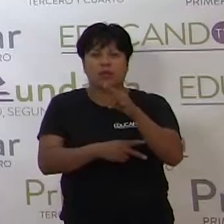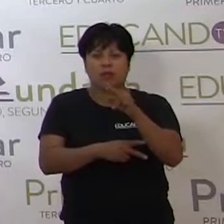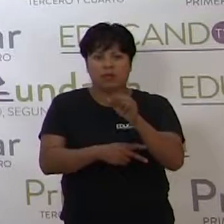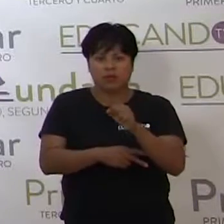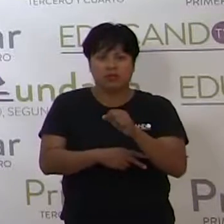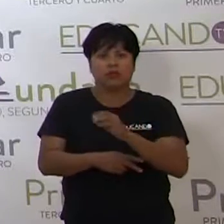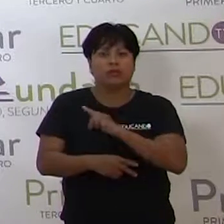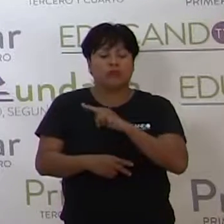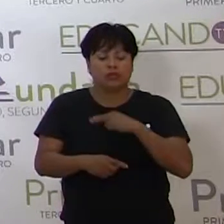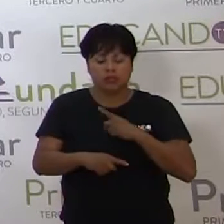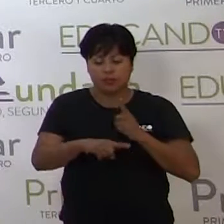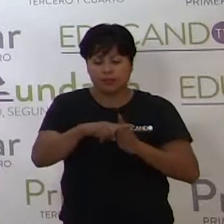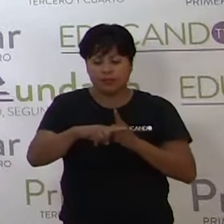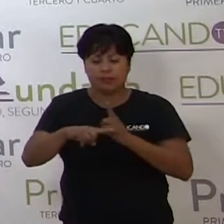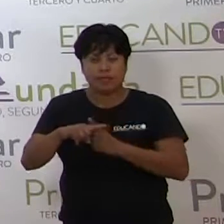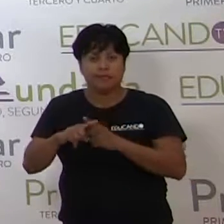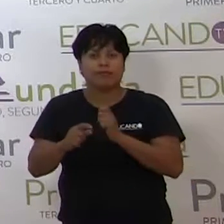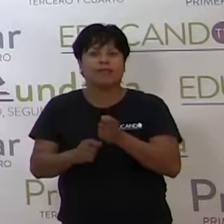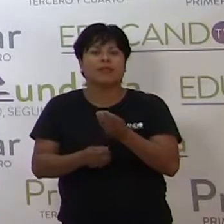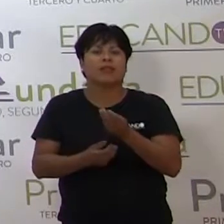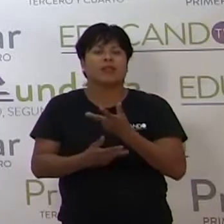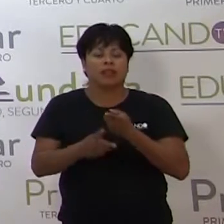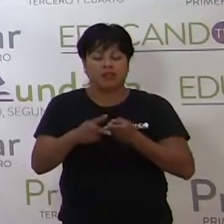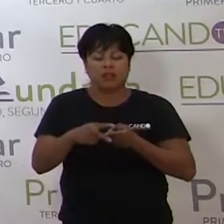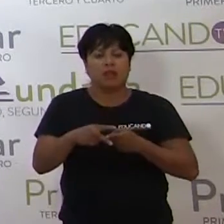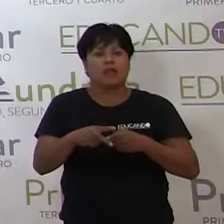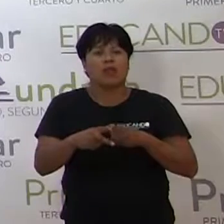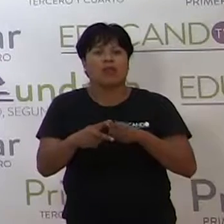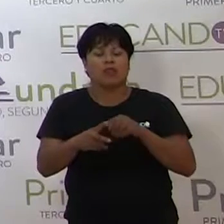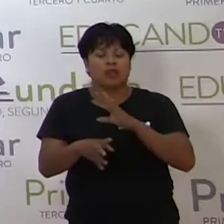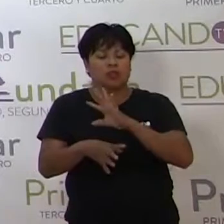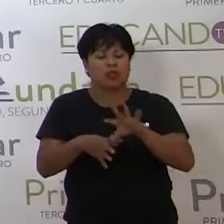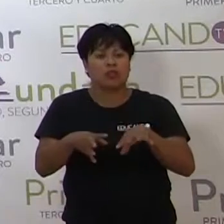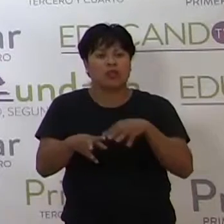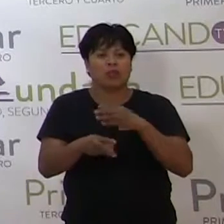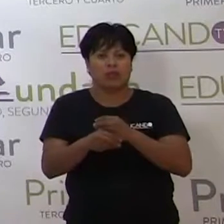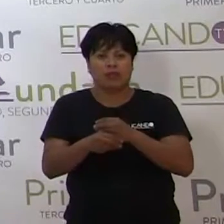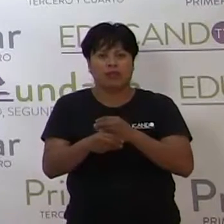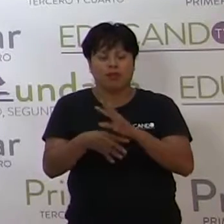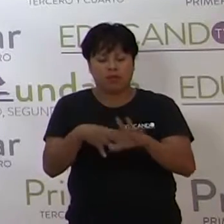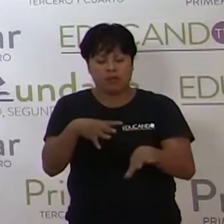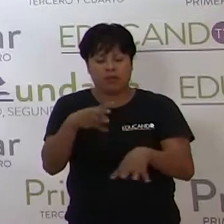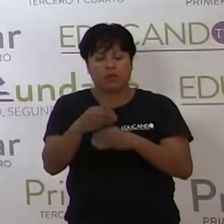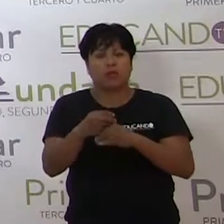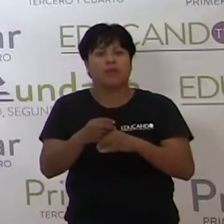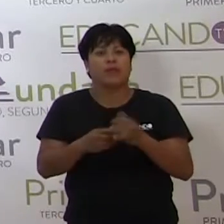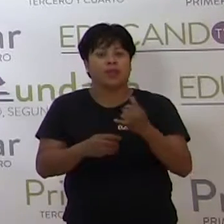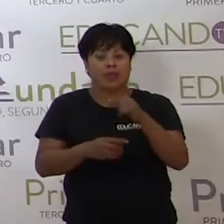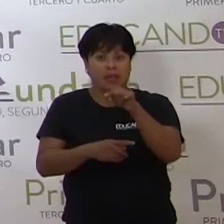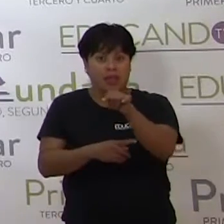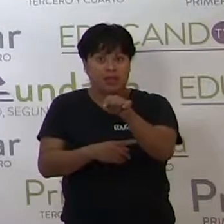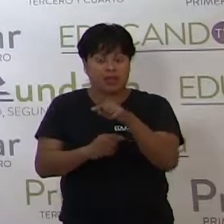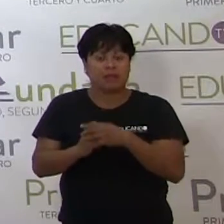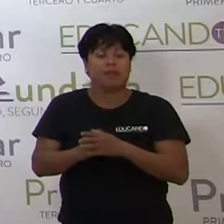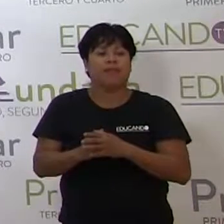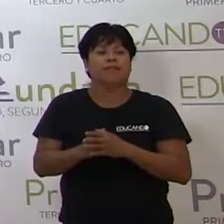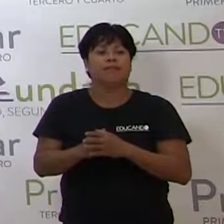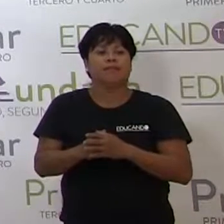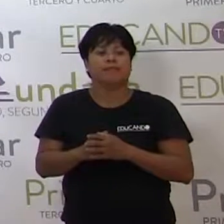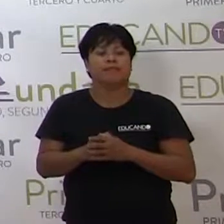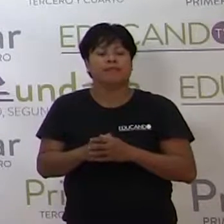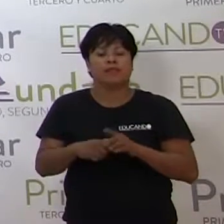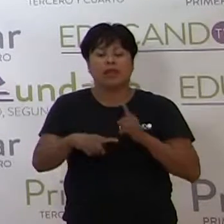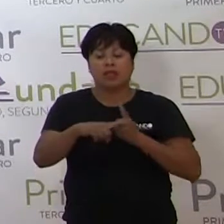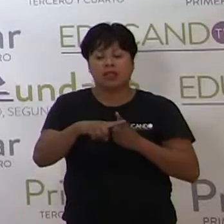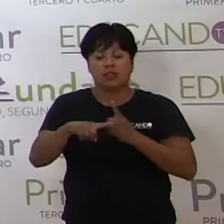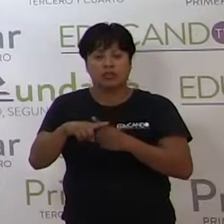si los sumamos nos da un ángulo complementario. Y que aquí la